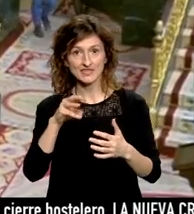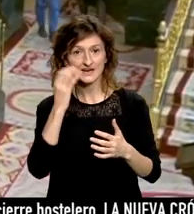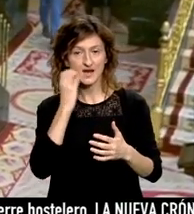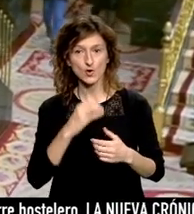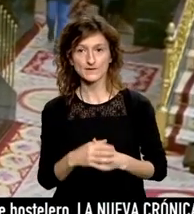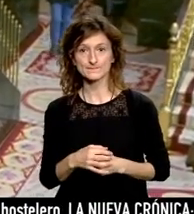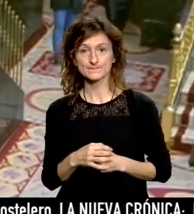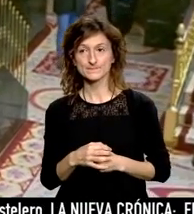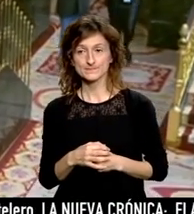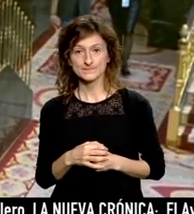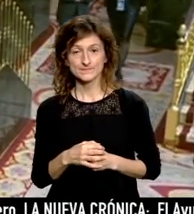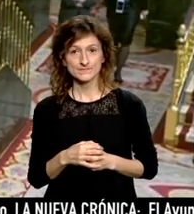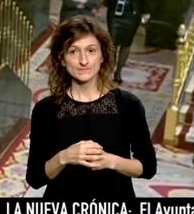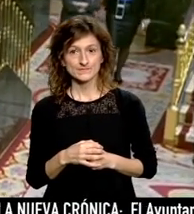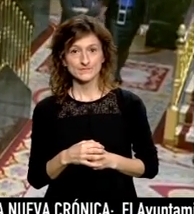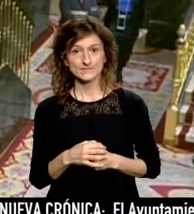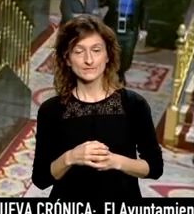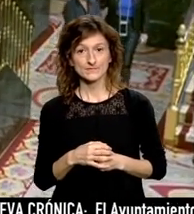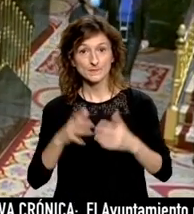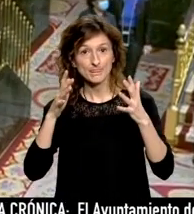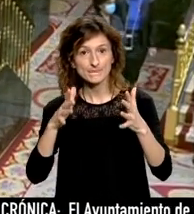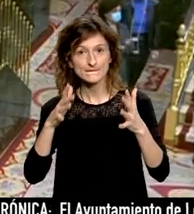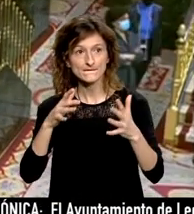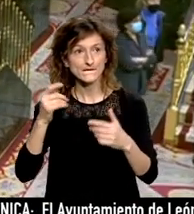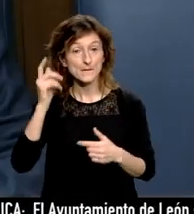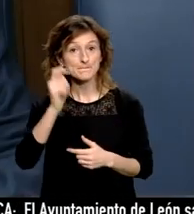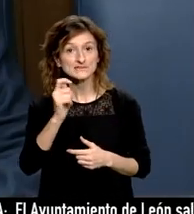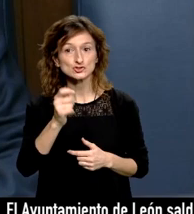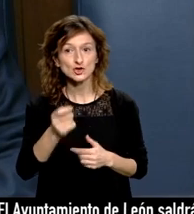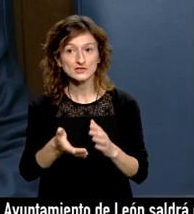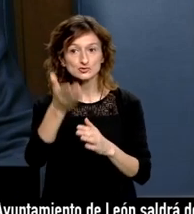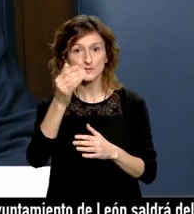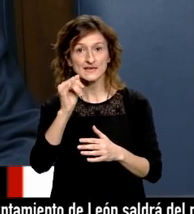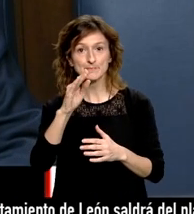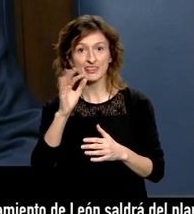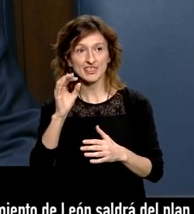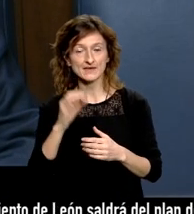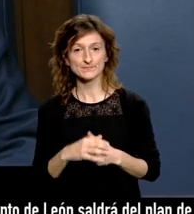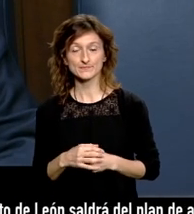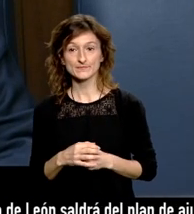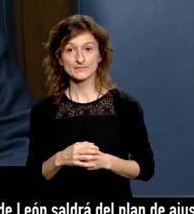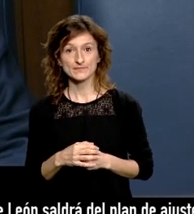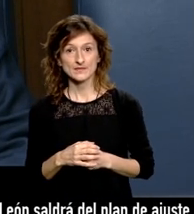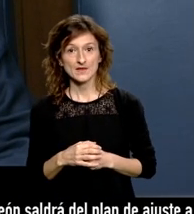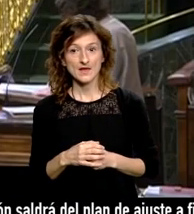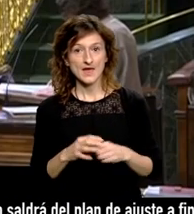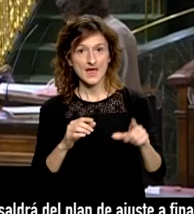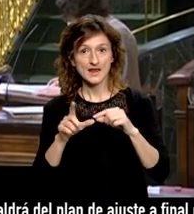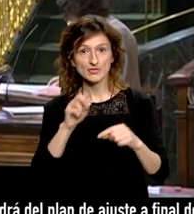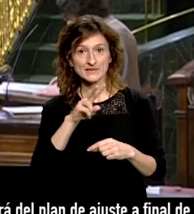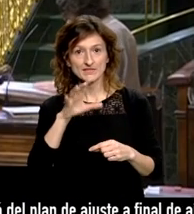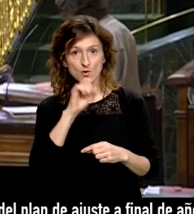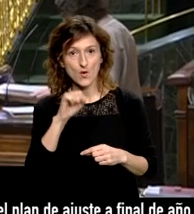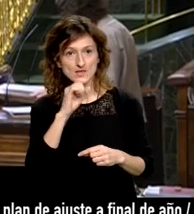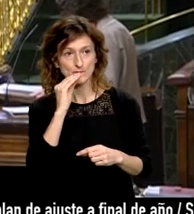de Rajoy. Entre esas recomendaciones está la subida de las pensiones en base al IPC, la elección de los mejores